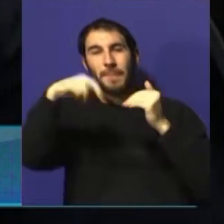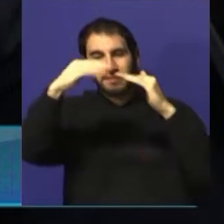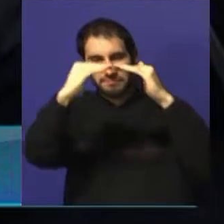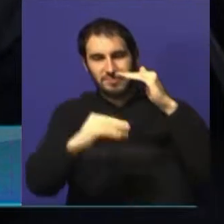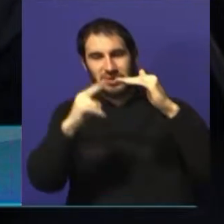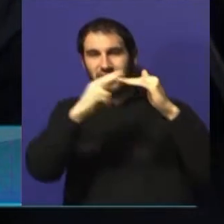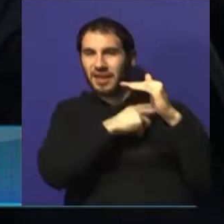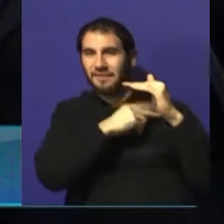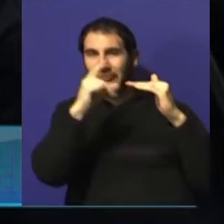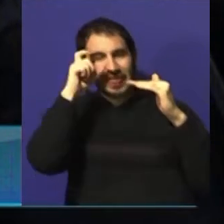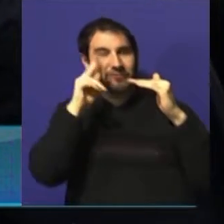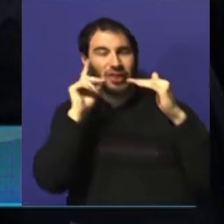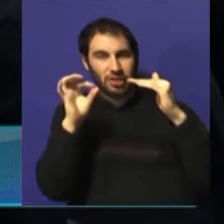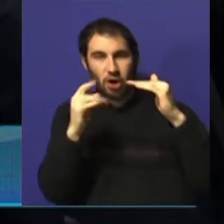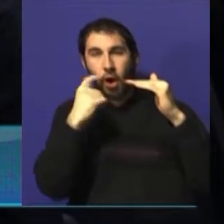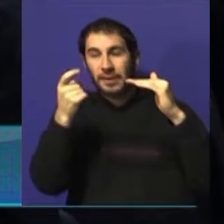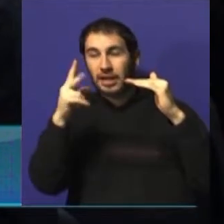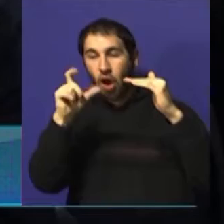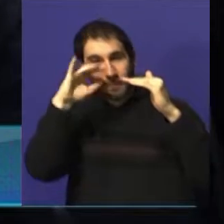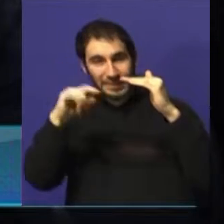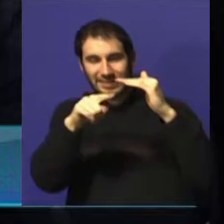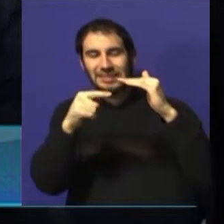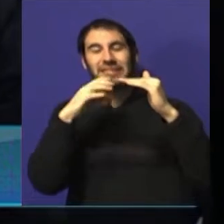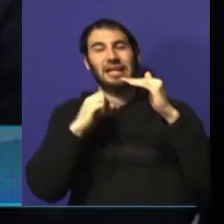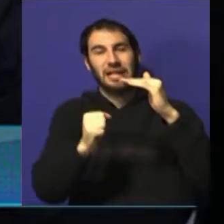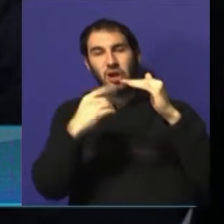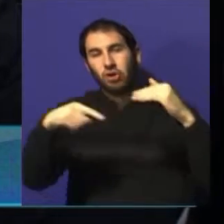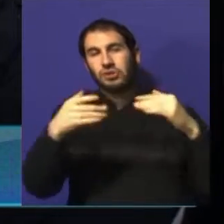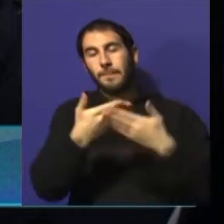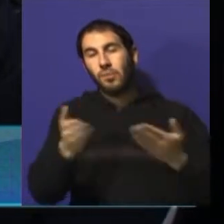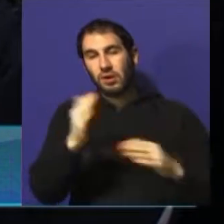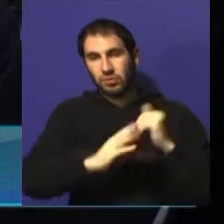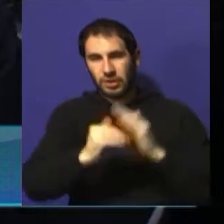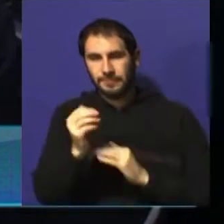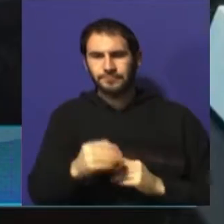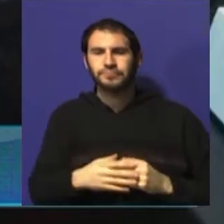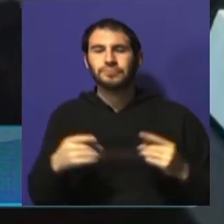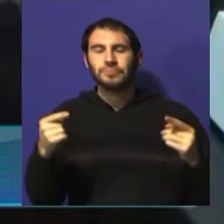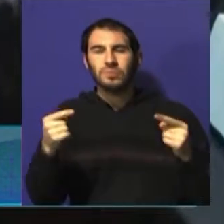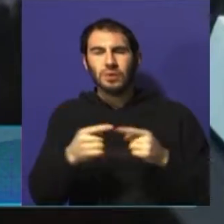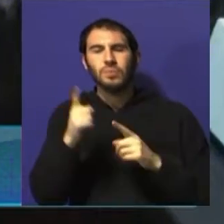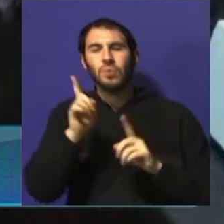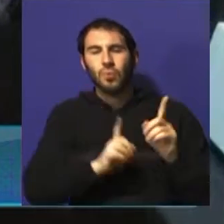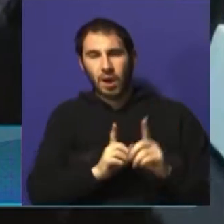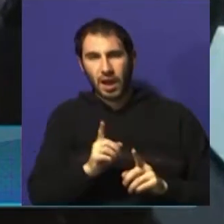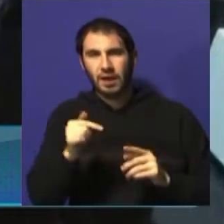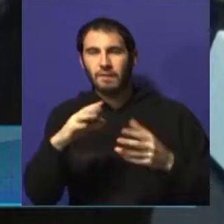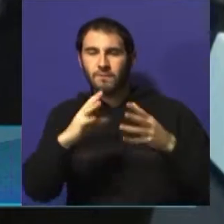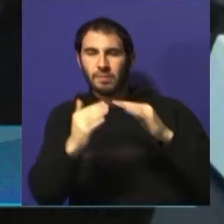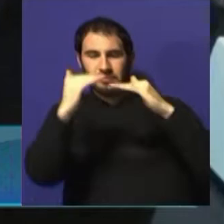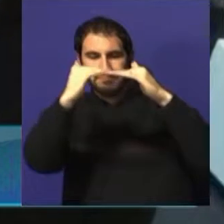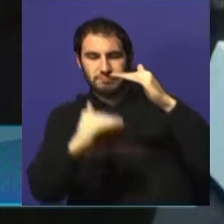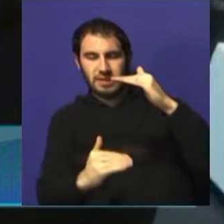porque López era el secretario de Obras Públicas. ¿Cuál era el punto concretamente dentro de esta estructura de